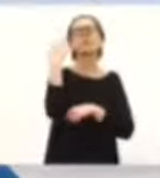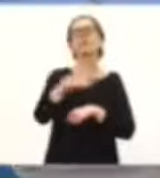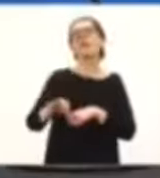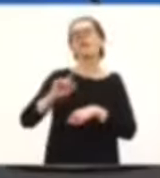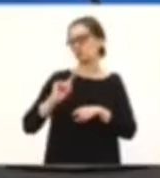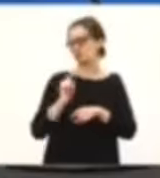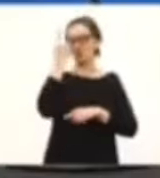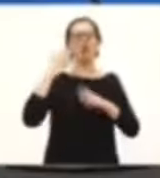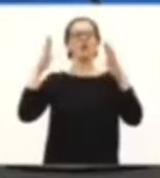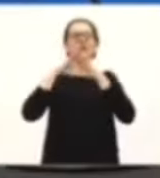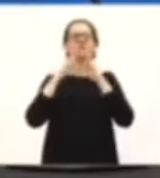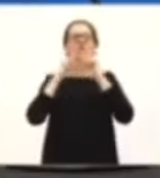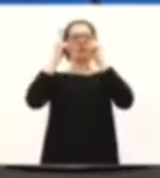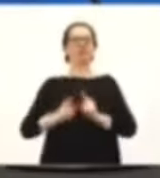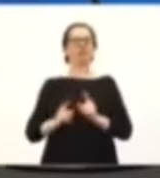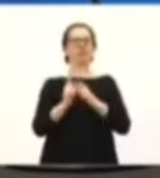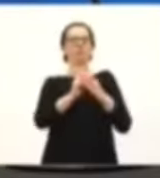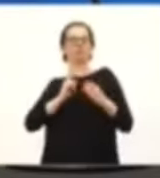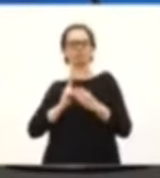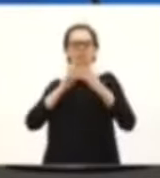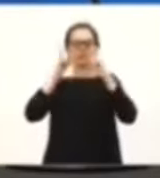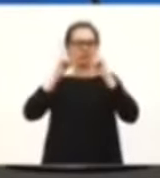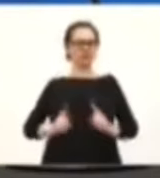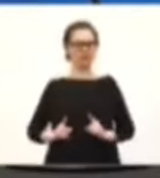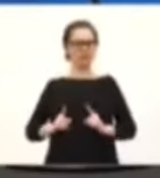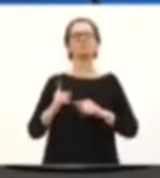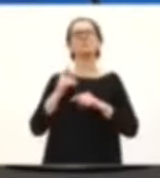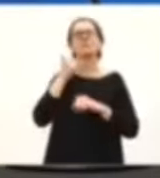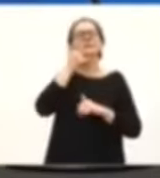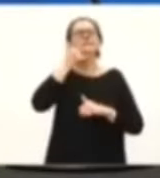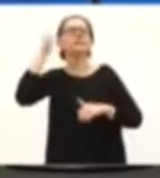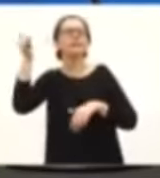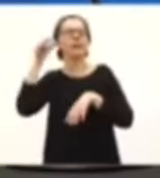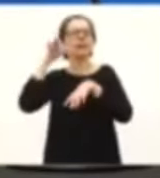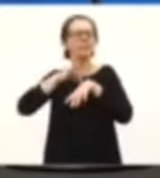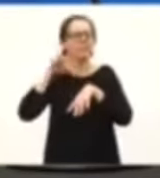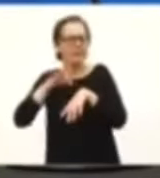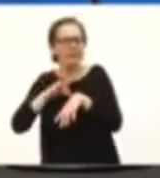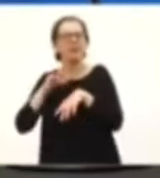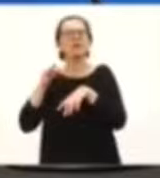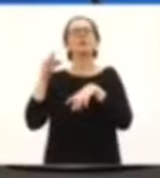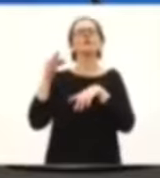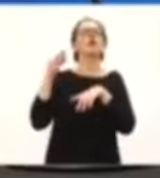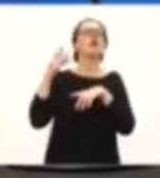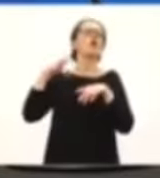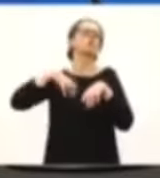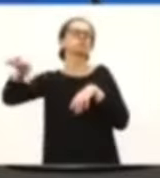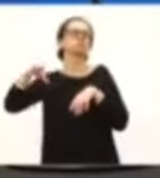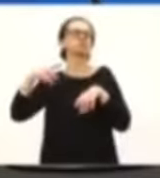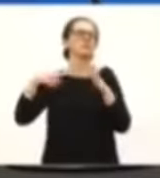autoaislarse y debe inmediatamente consultar con su médico de cabecera, con su centro de